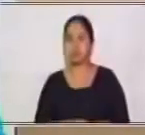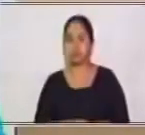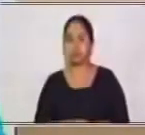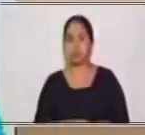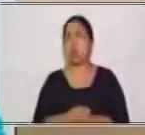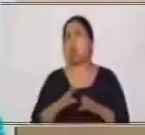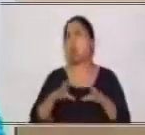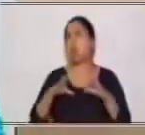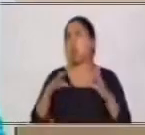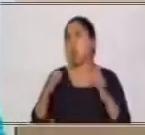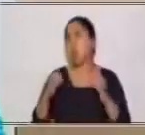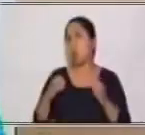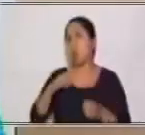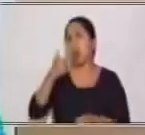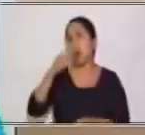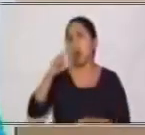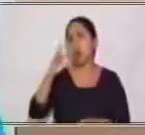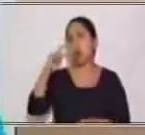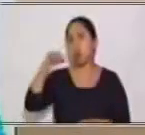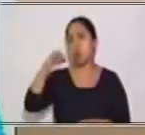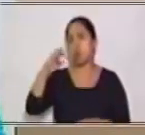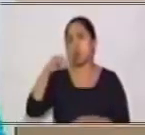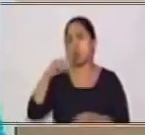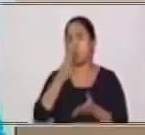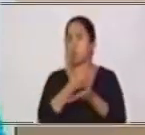¿Cómo quedaría el acrónimo?